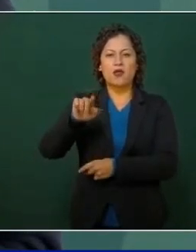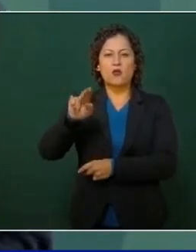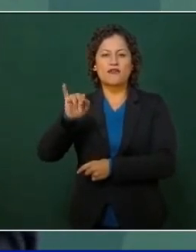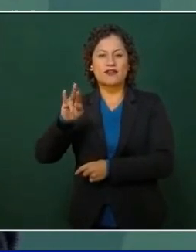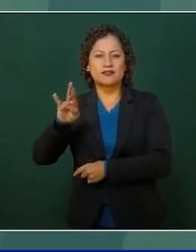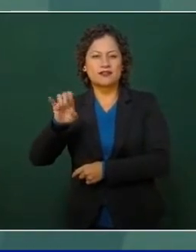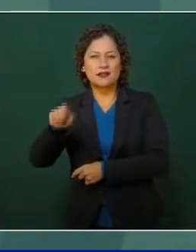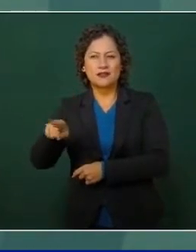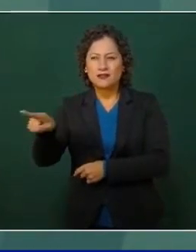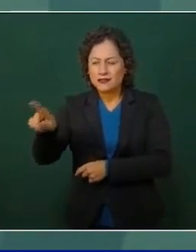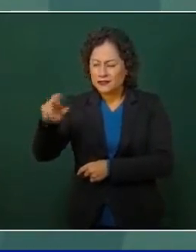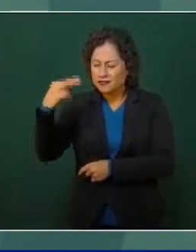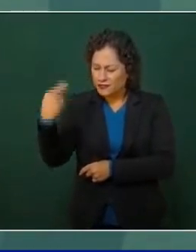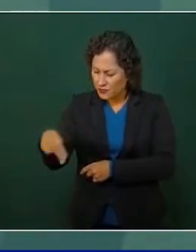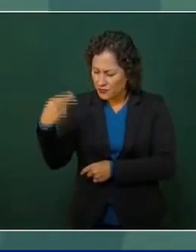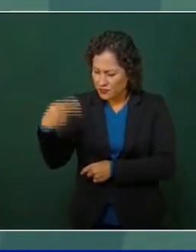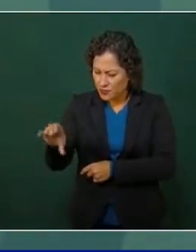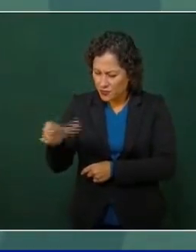Radio Fórmula, sí.